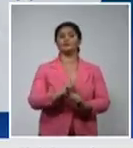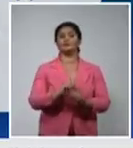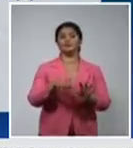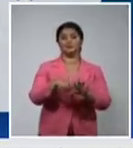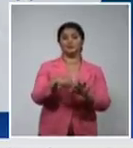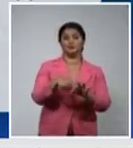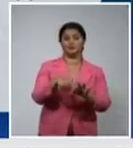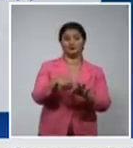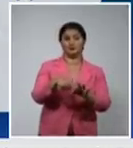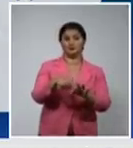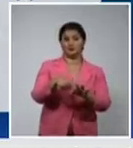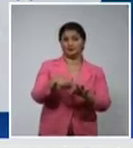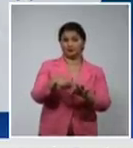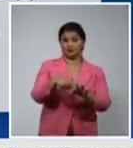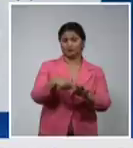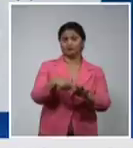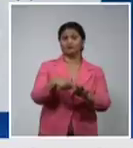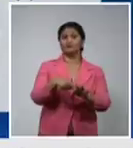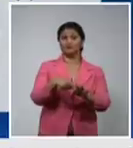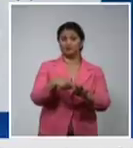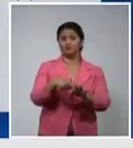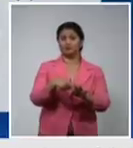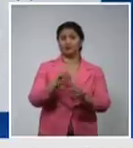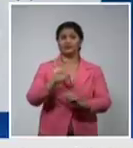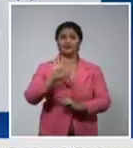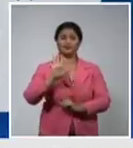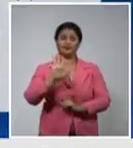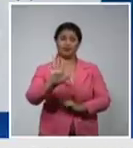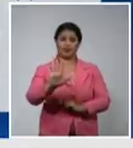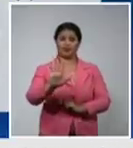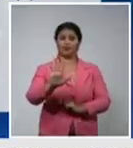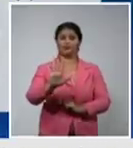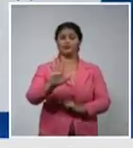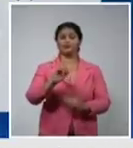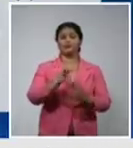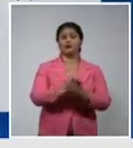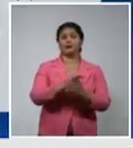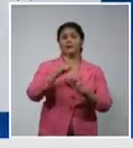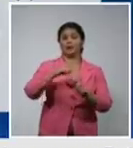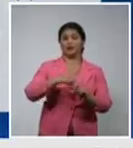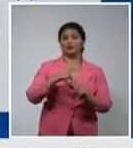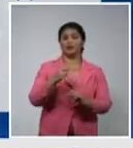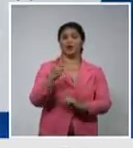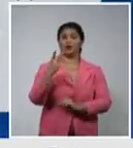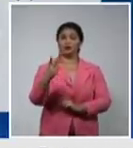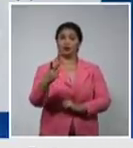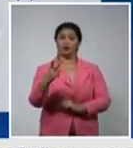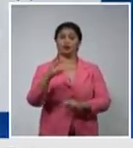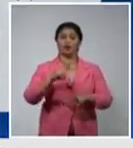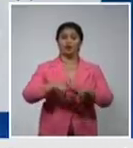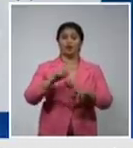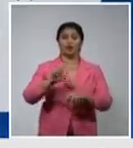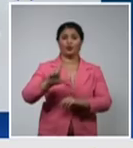especial Isla de la Juventud confirma 5 casos, Matanza 2 y Holguín 2 también.